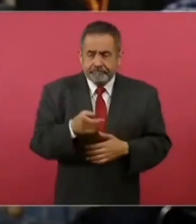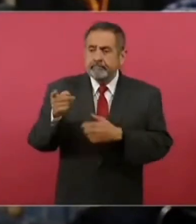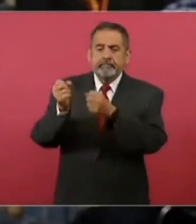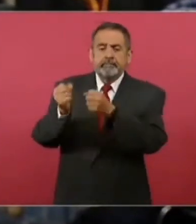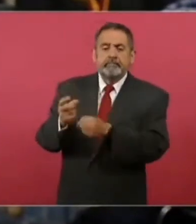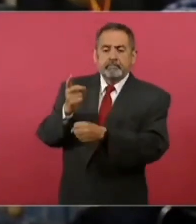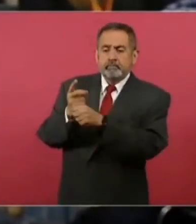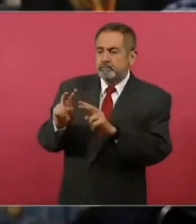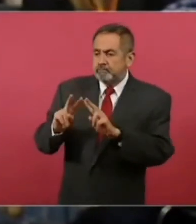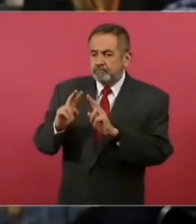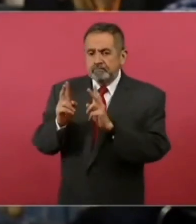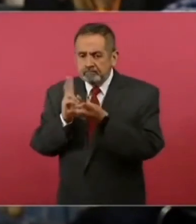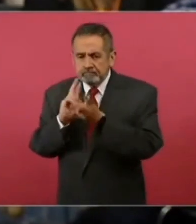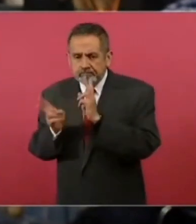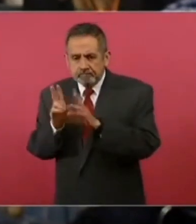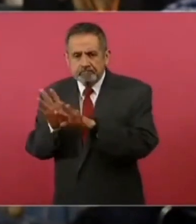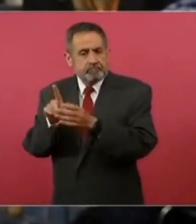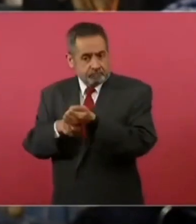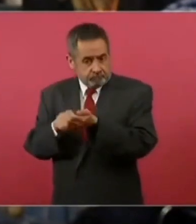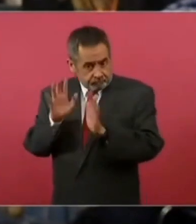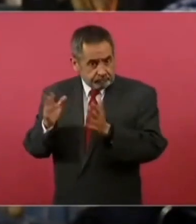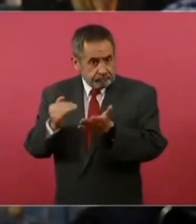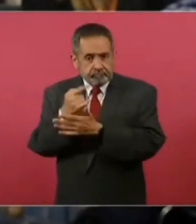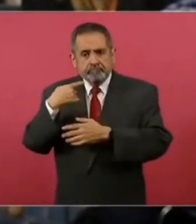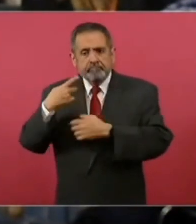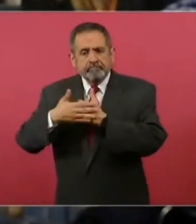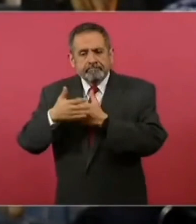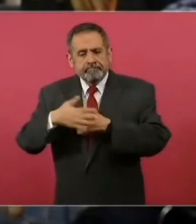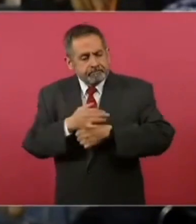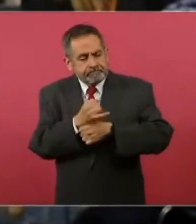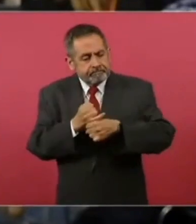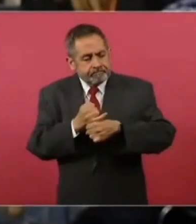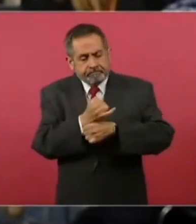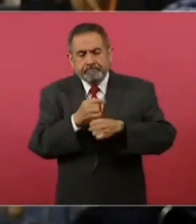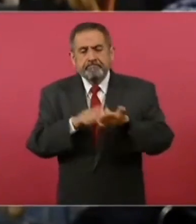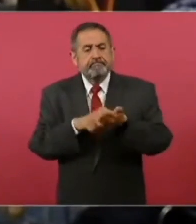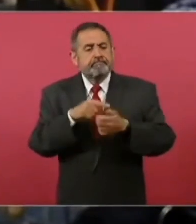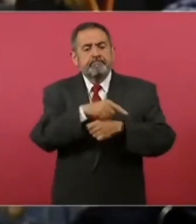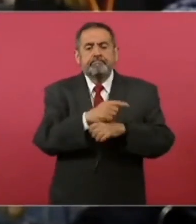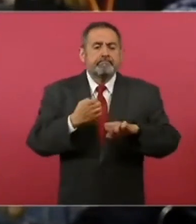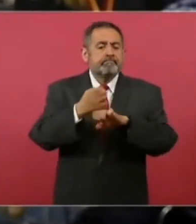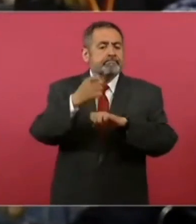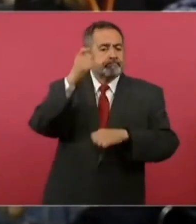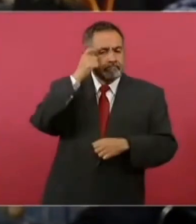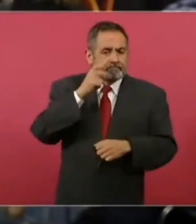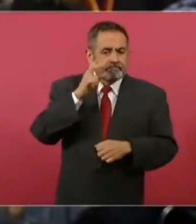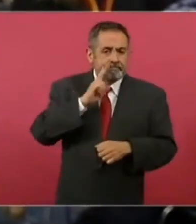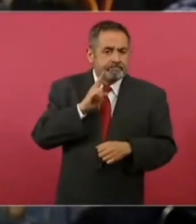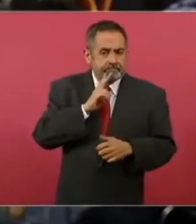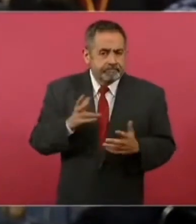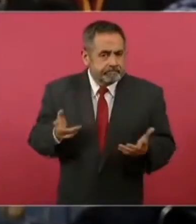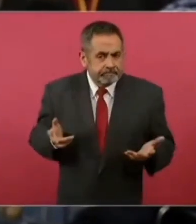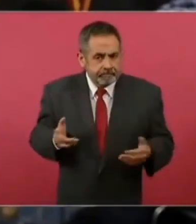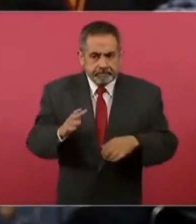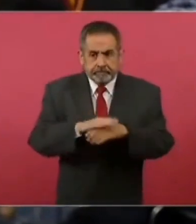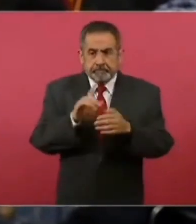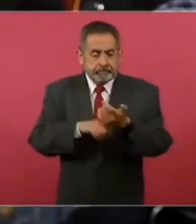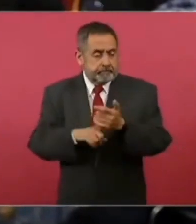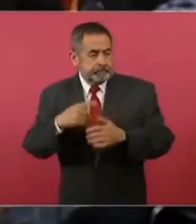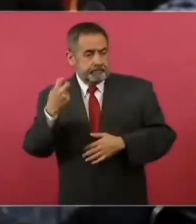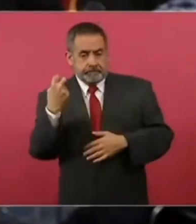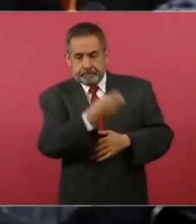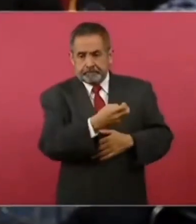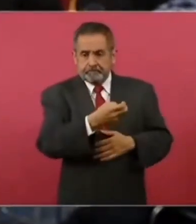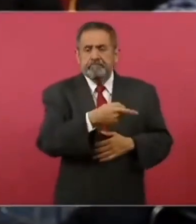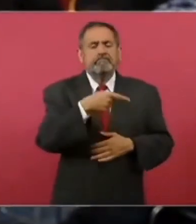de seguridad se ha tratado este tema Si la investigación se está coadyuvando con el Estado de Guerrero porque Bueno pues está señalando también